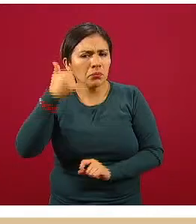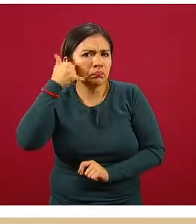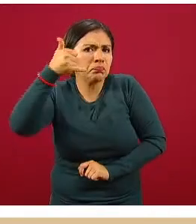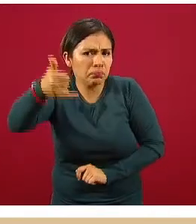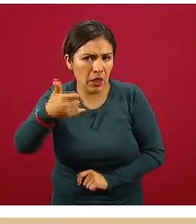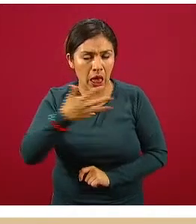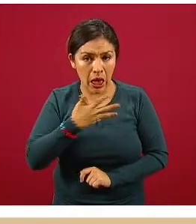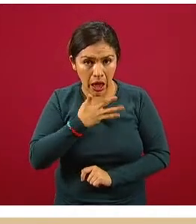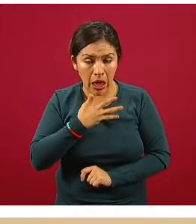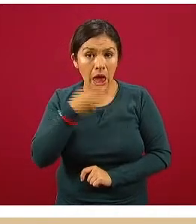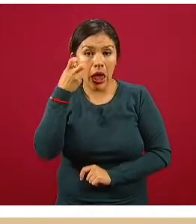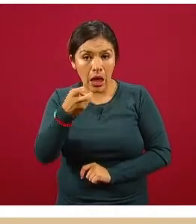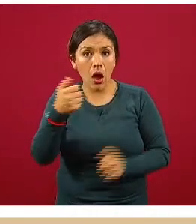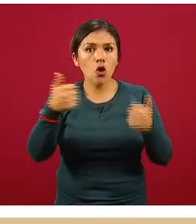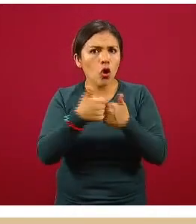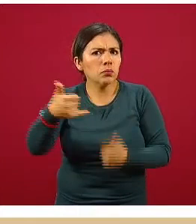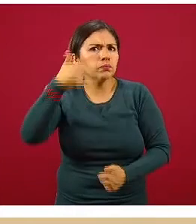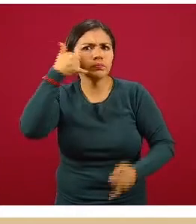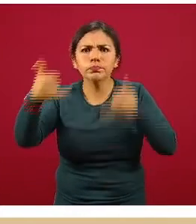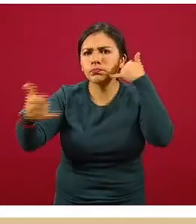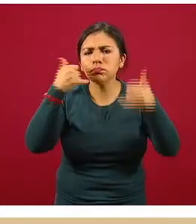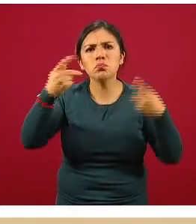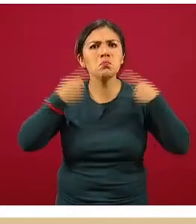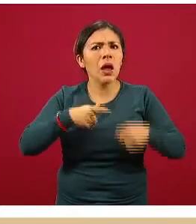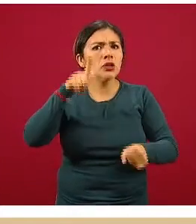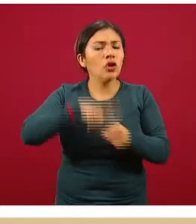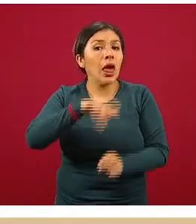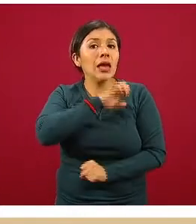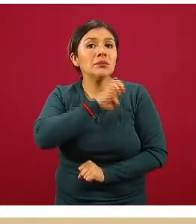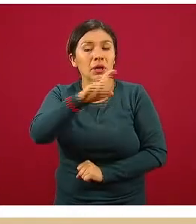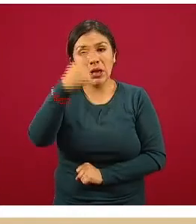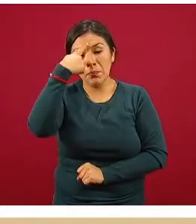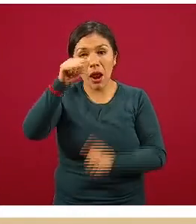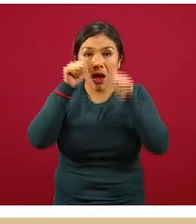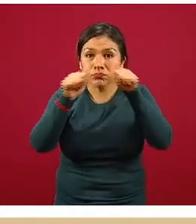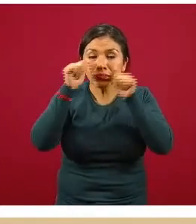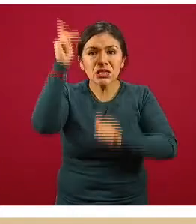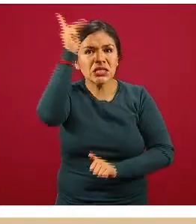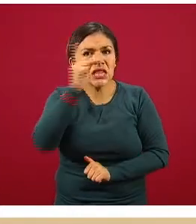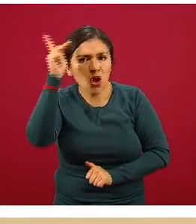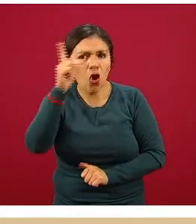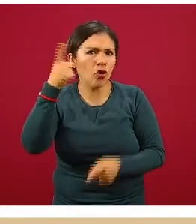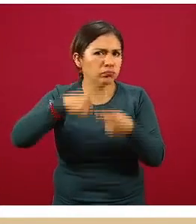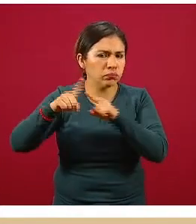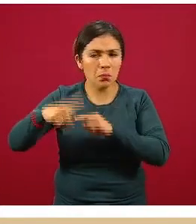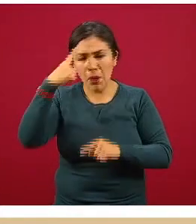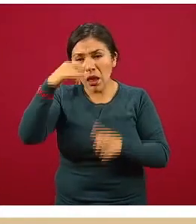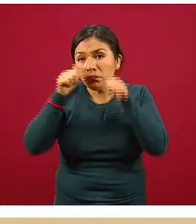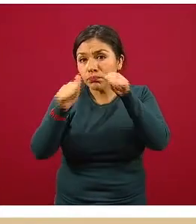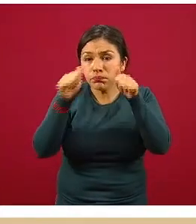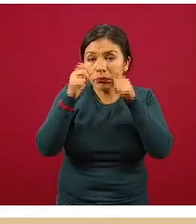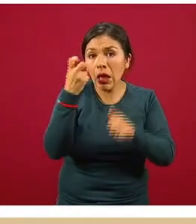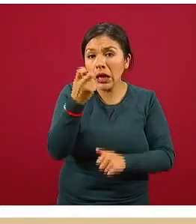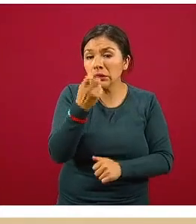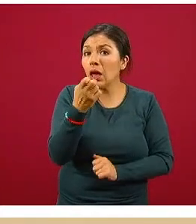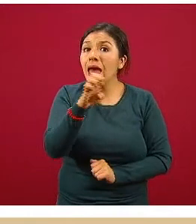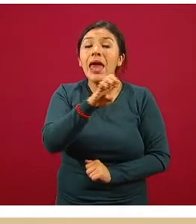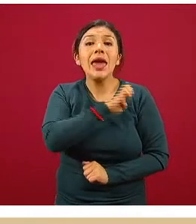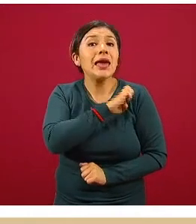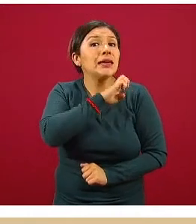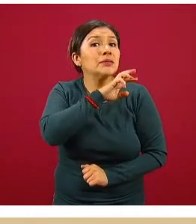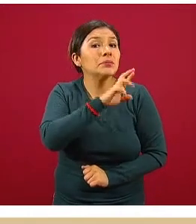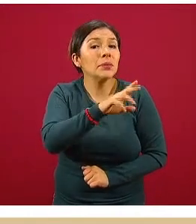llamar y que va a estar contestando personal especializado en salud mental, psicólogos y psiquiatras, atendiendo